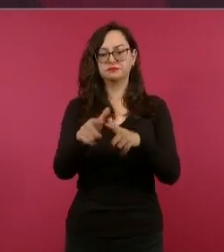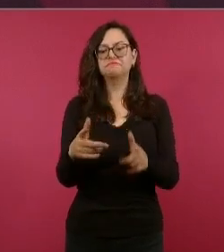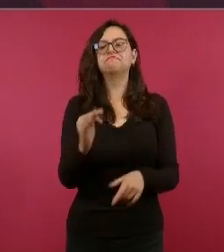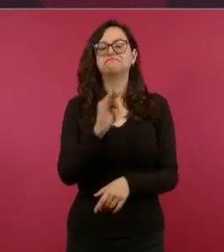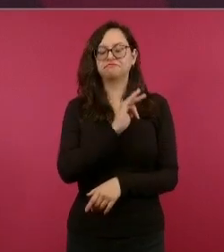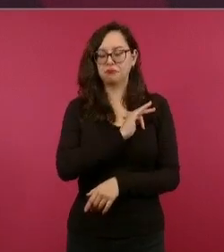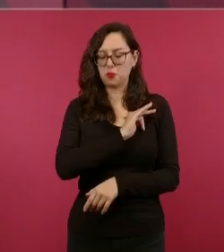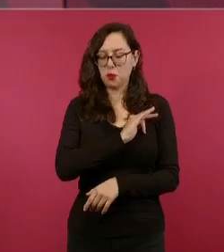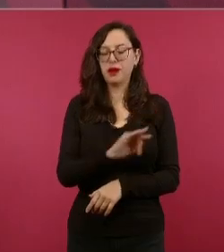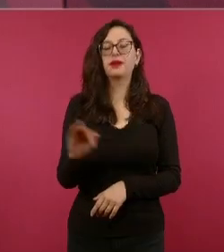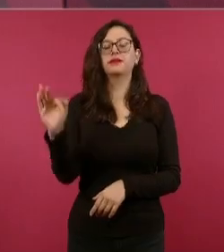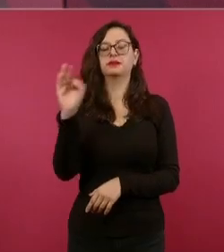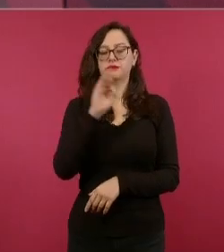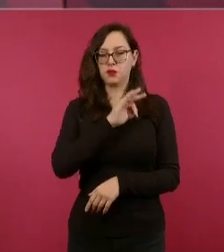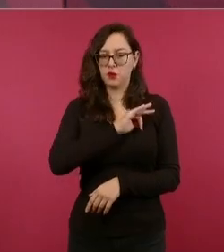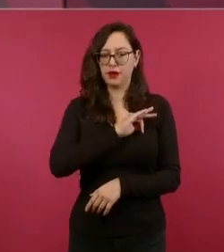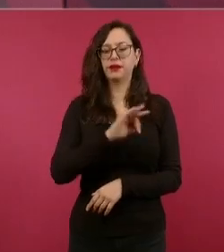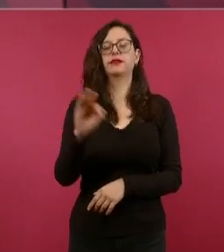conseguir